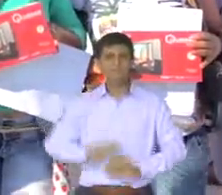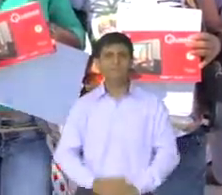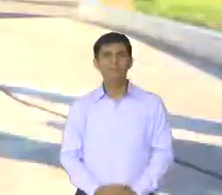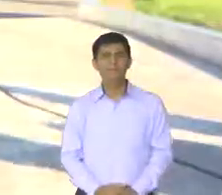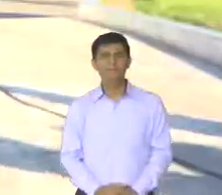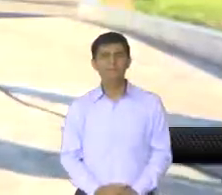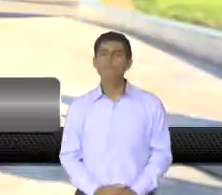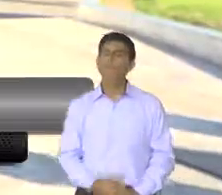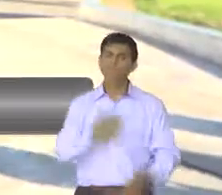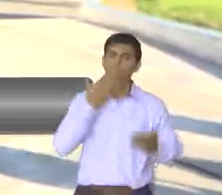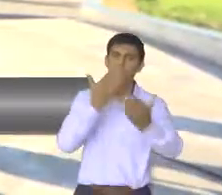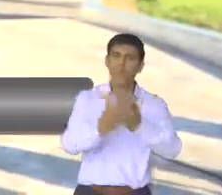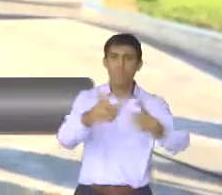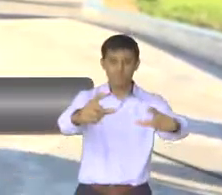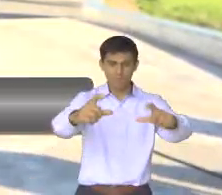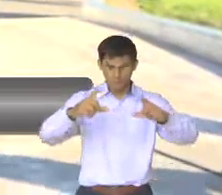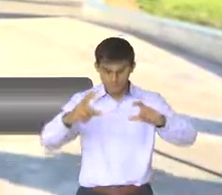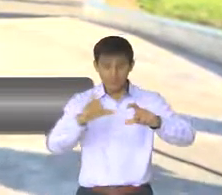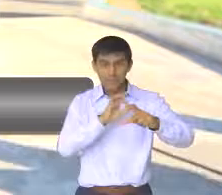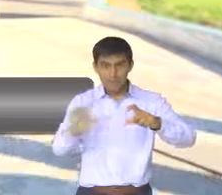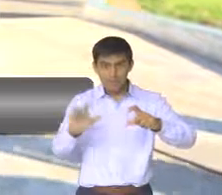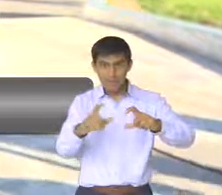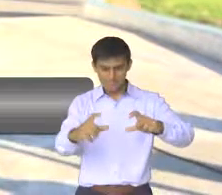Vega. Gracias a la tablet podré